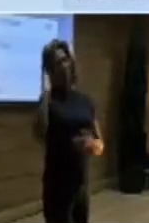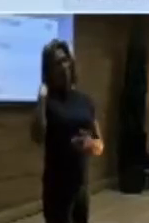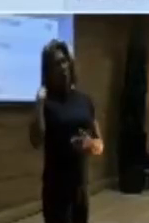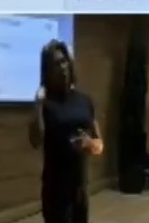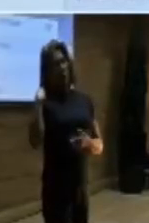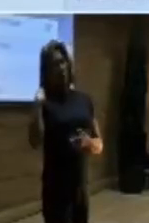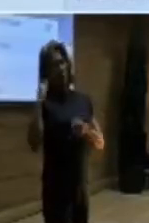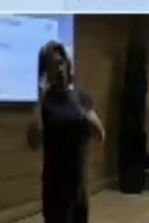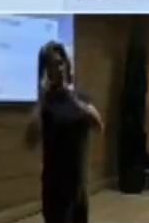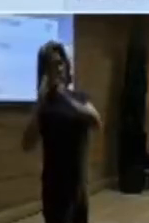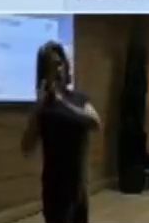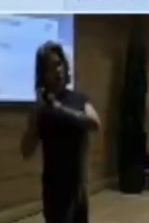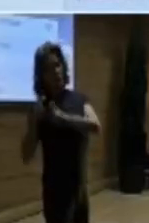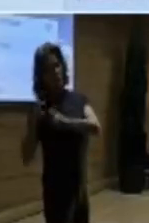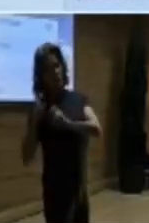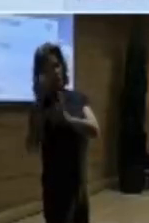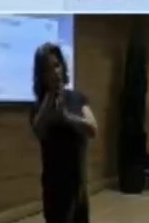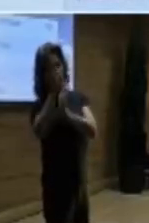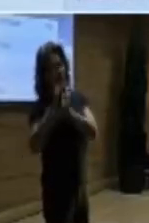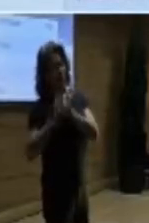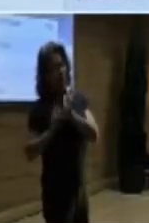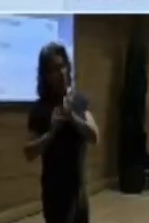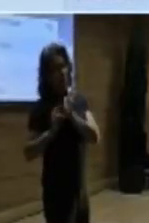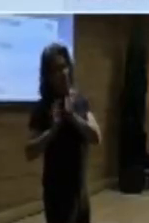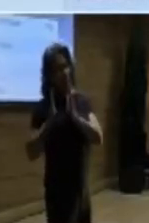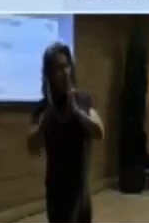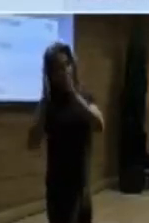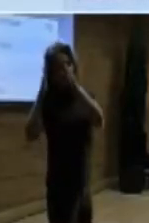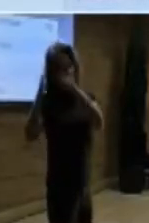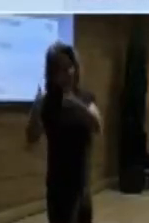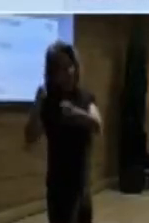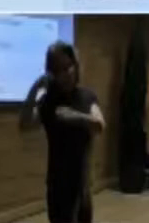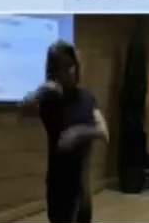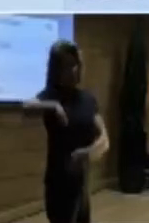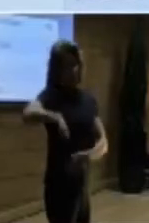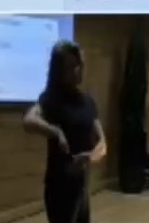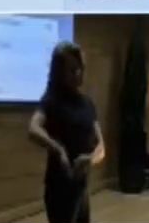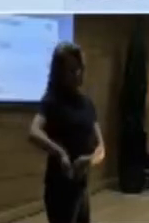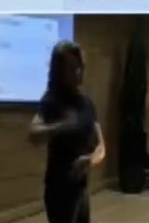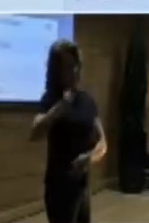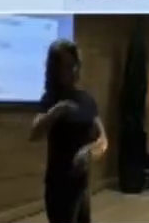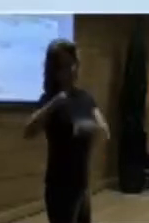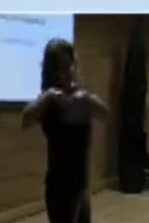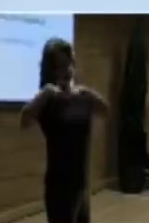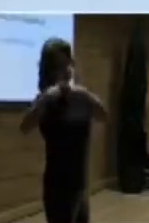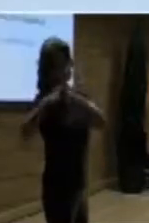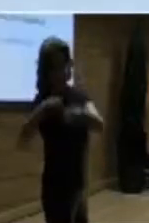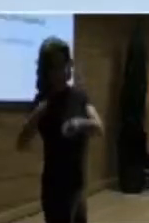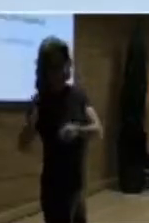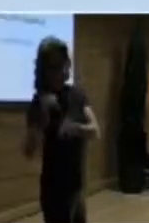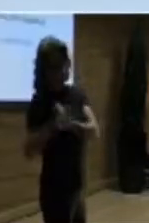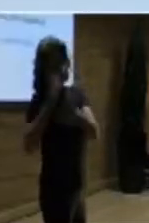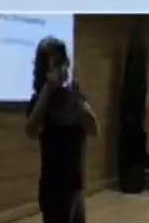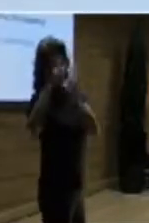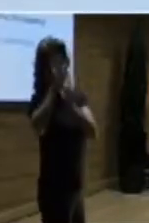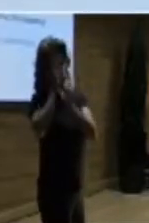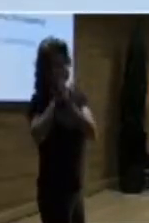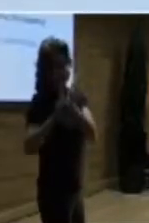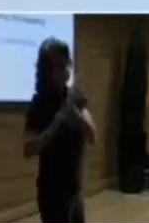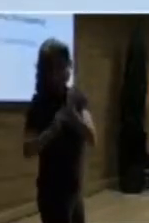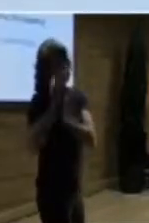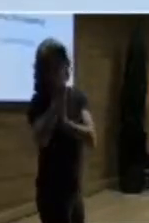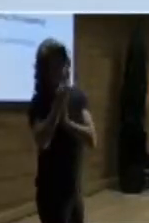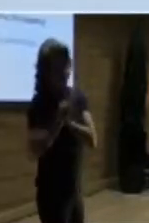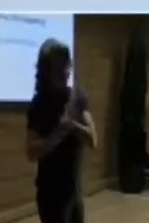fue una encuesta dirigida a profesionales y a familiares en el proyecto No Alzheimer. Y como ha mencionado Maribel, lo que voy a hacer